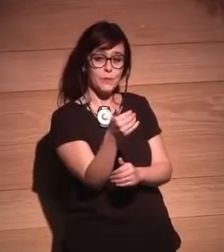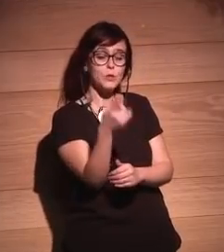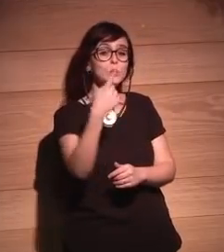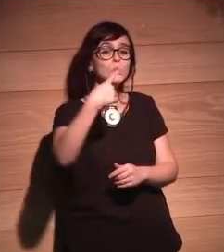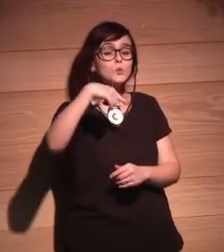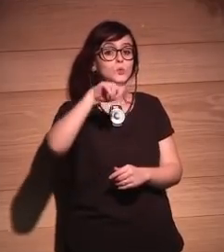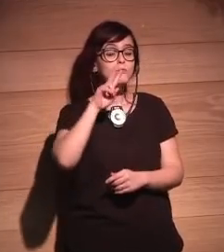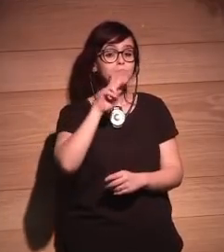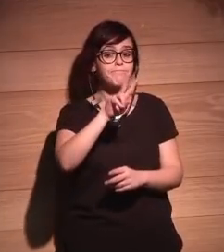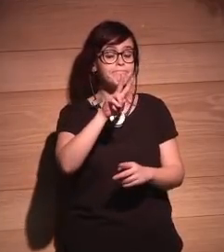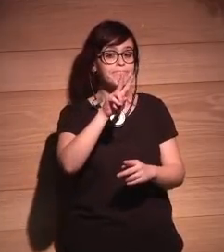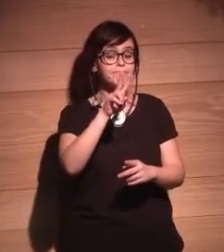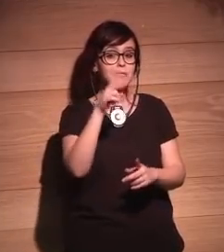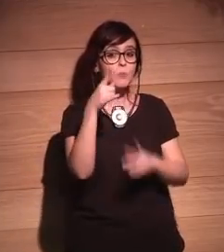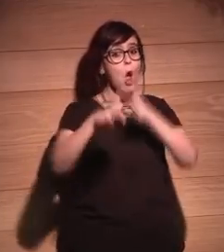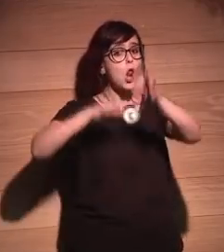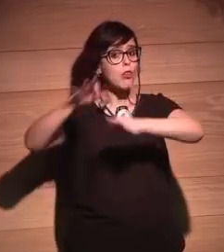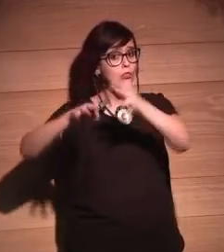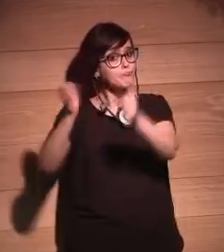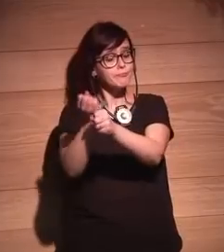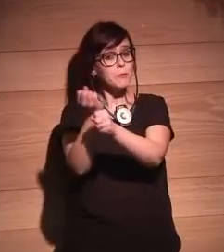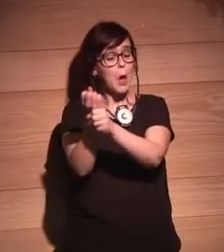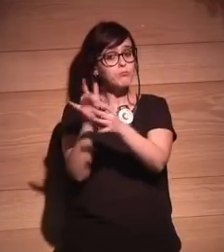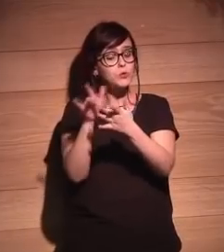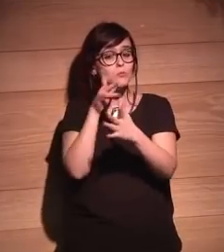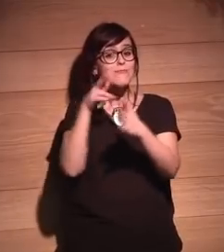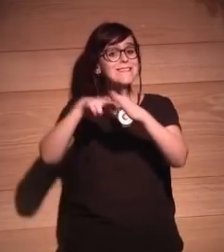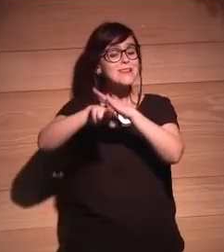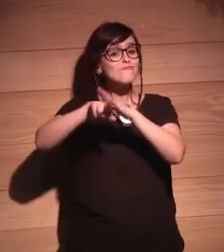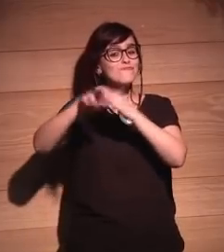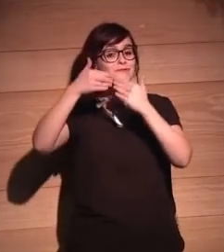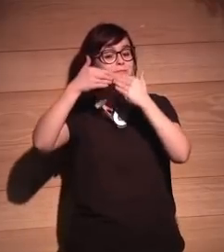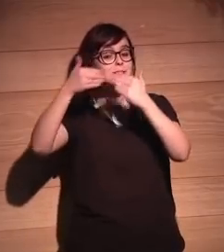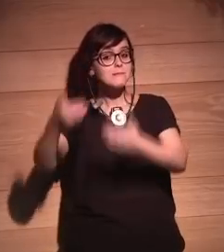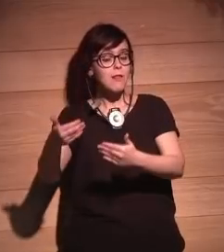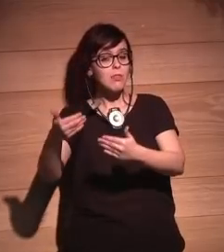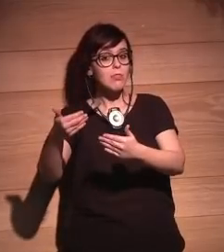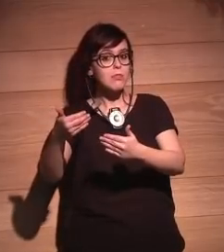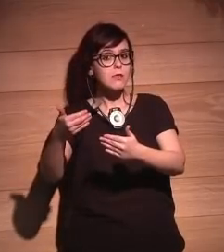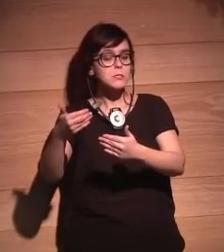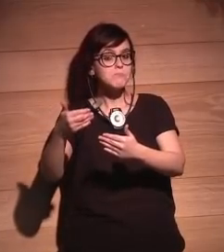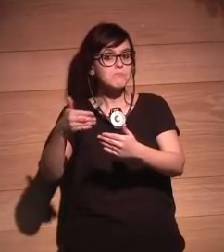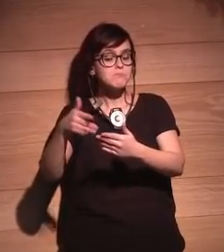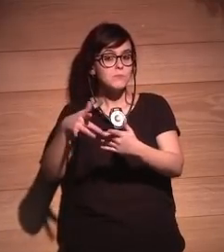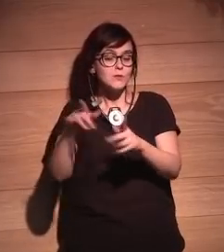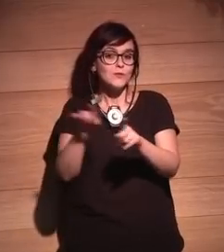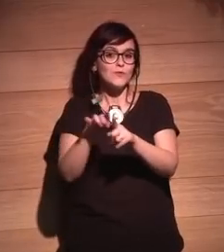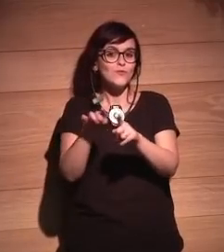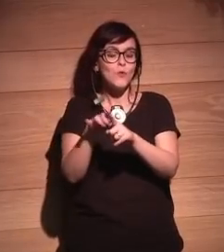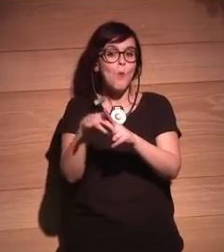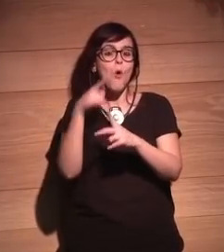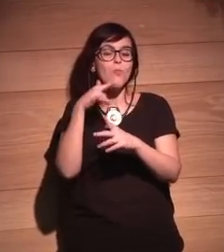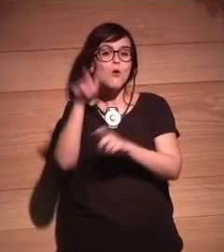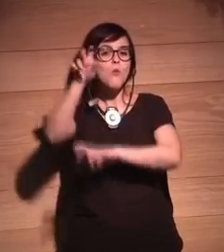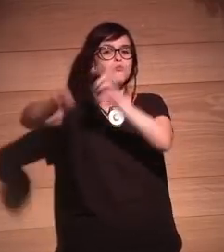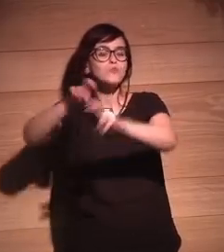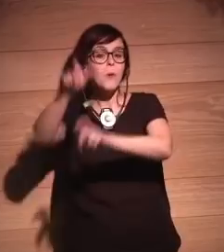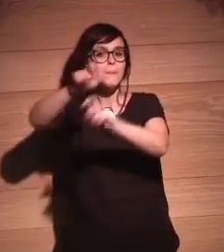Trabajamos como muchas otras organizaciones con recursos basados en la filantropía.